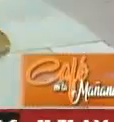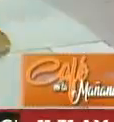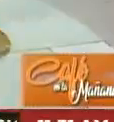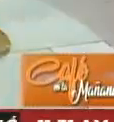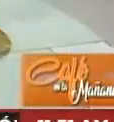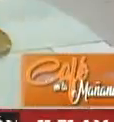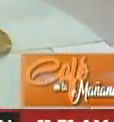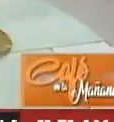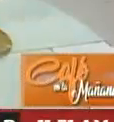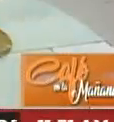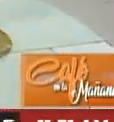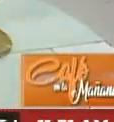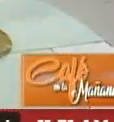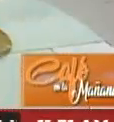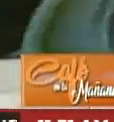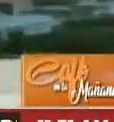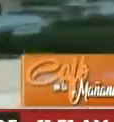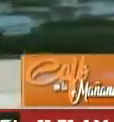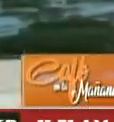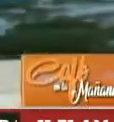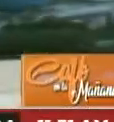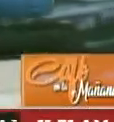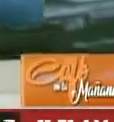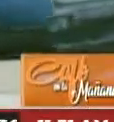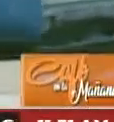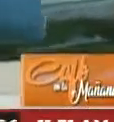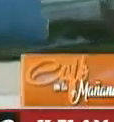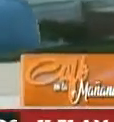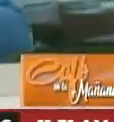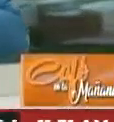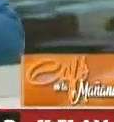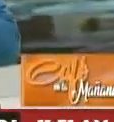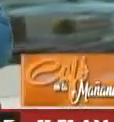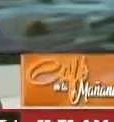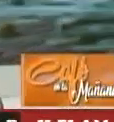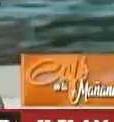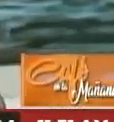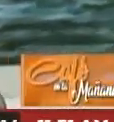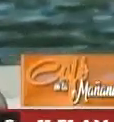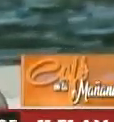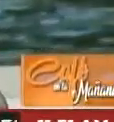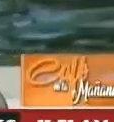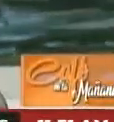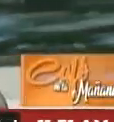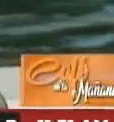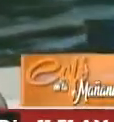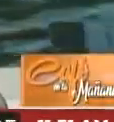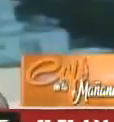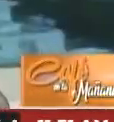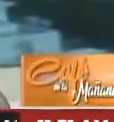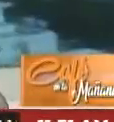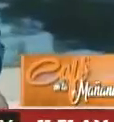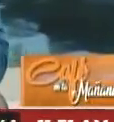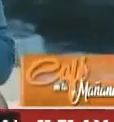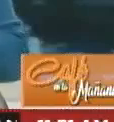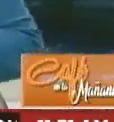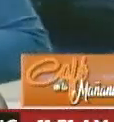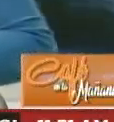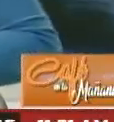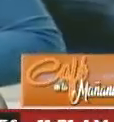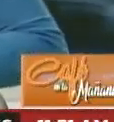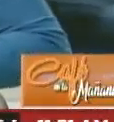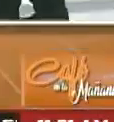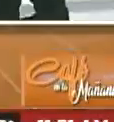Nuevamente, escúchame porque la información se genera aquí rapidito, una tras otra, y ahora se genera rueda de prensa del Partido Socialista Unido